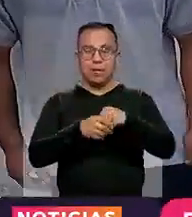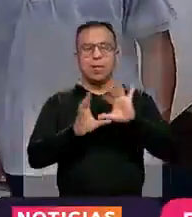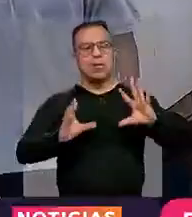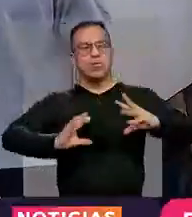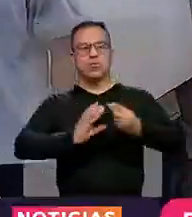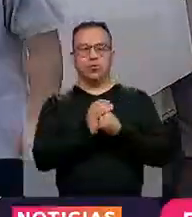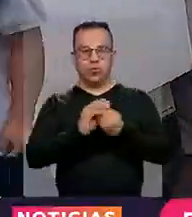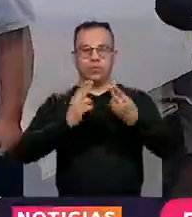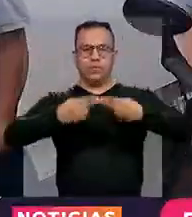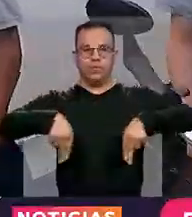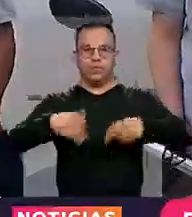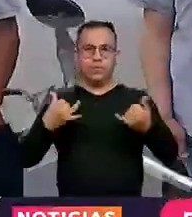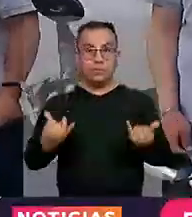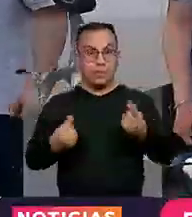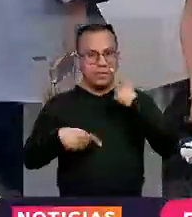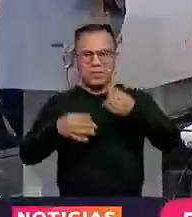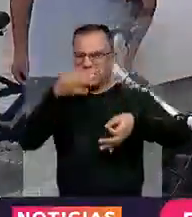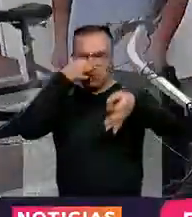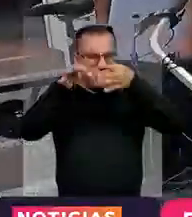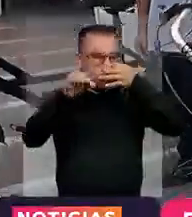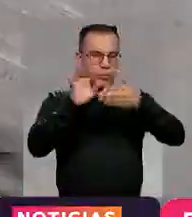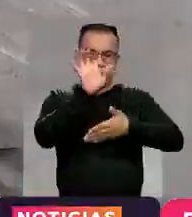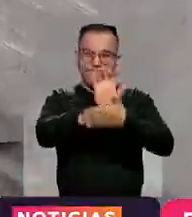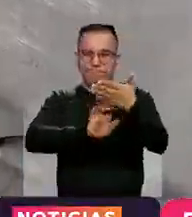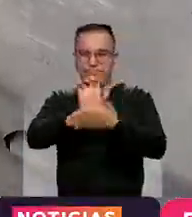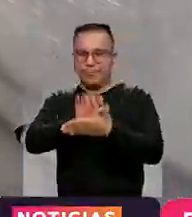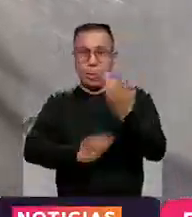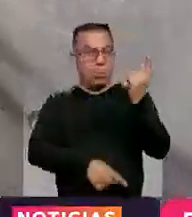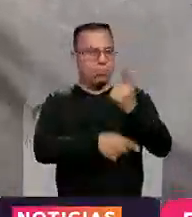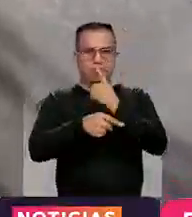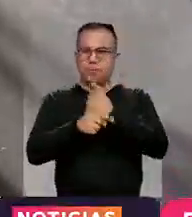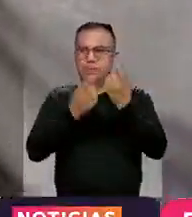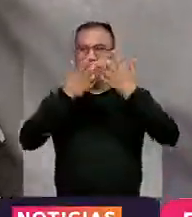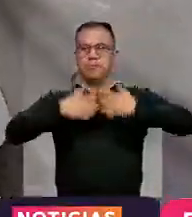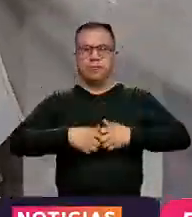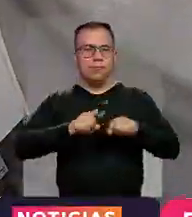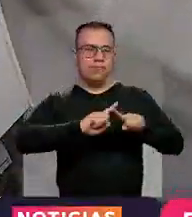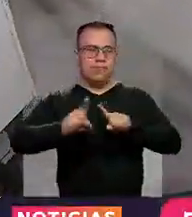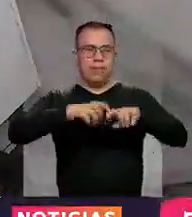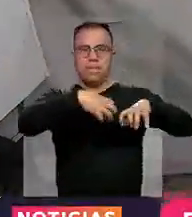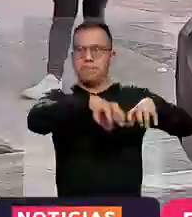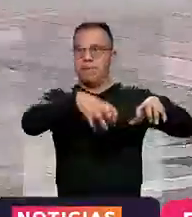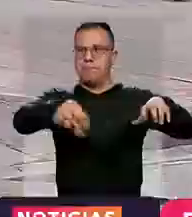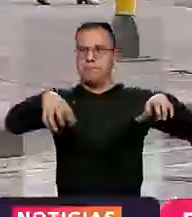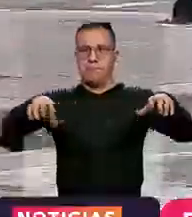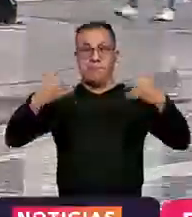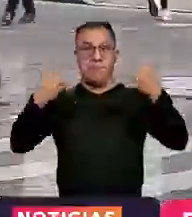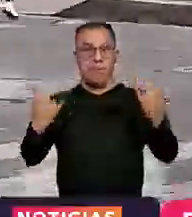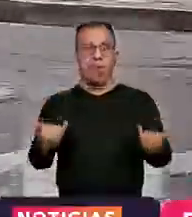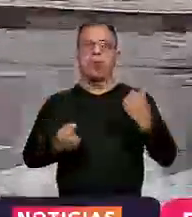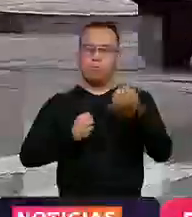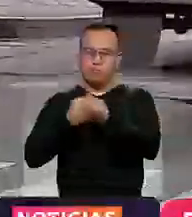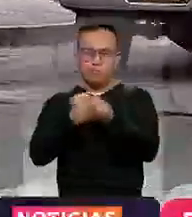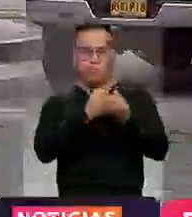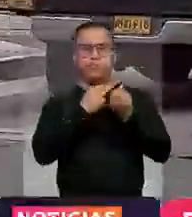distrito busca reducir los niveles de contaminación y las ineficiencias operacionales en la distribución. Este